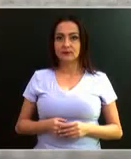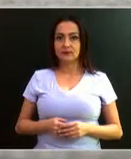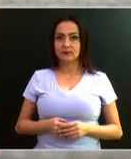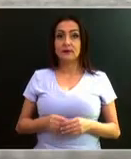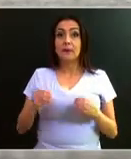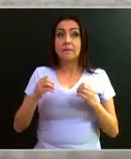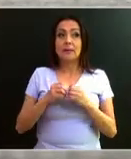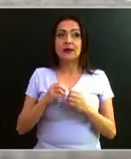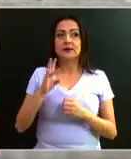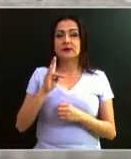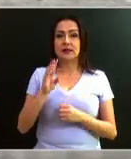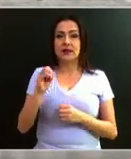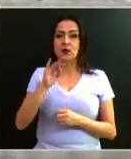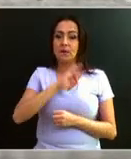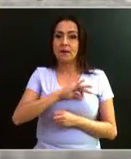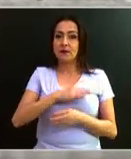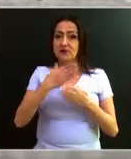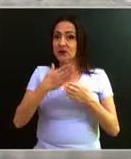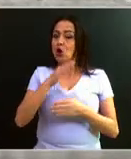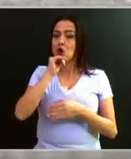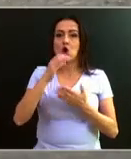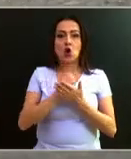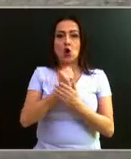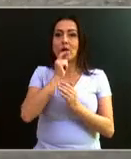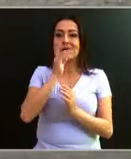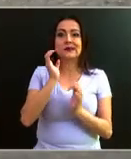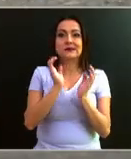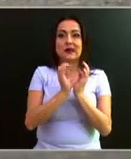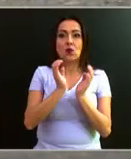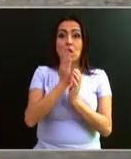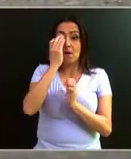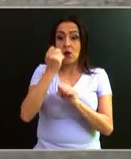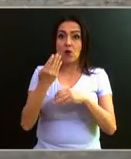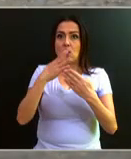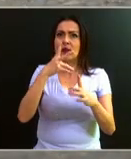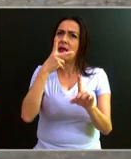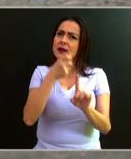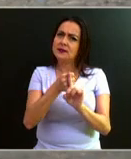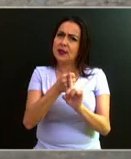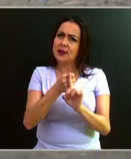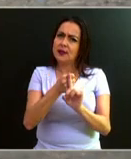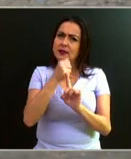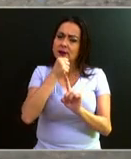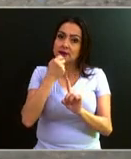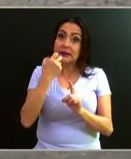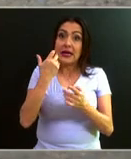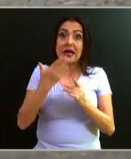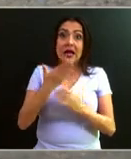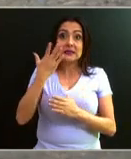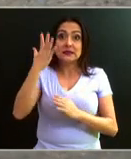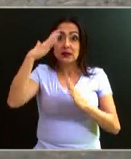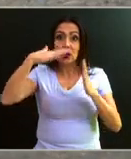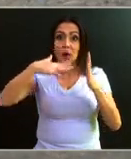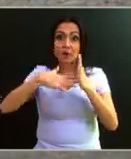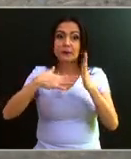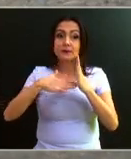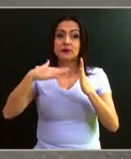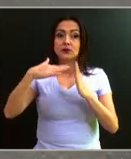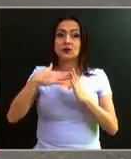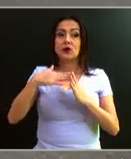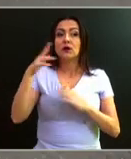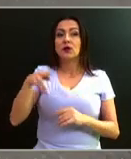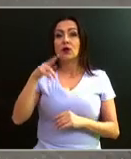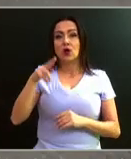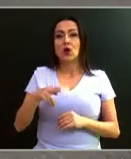Más de 700 beneficiarios no cobran seguro obligatorio por muertes en accidentes de tránsito. Casi 5 mil millones de